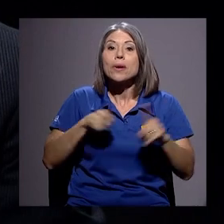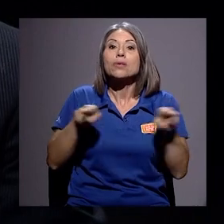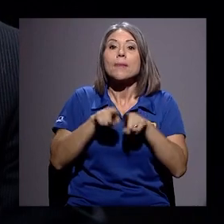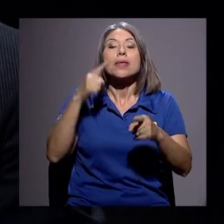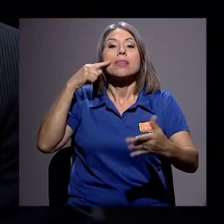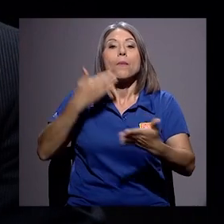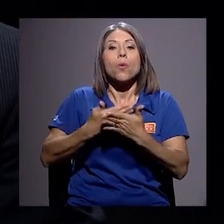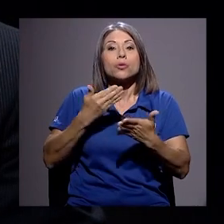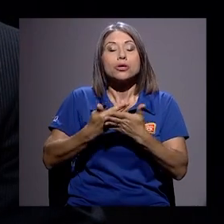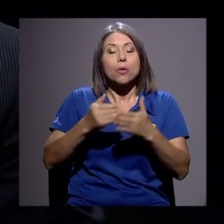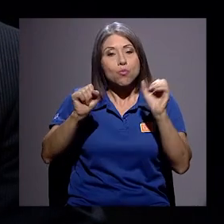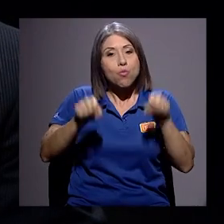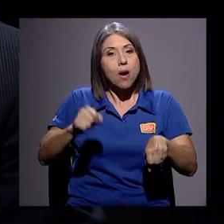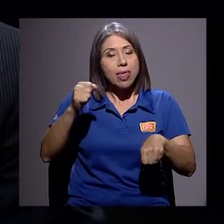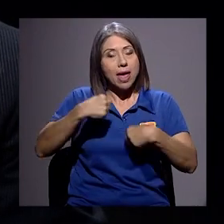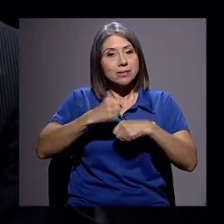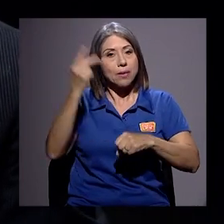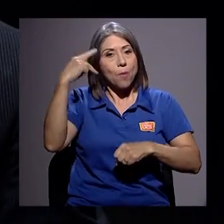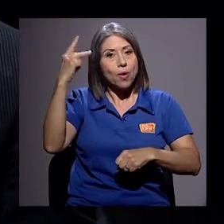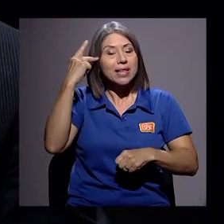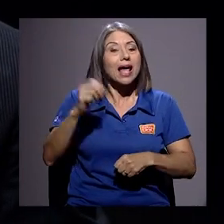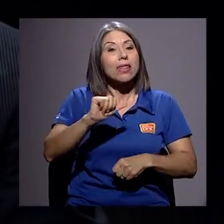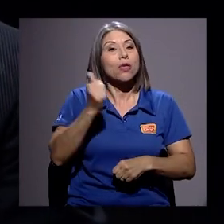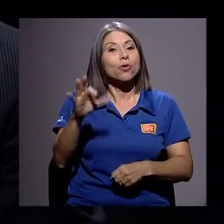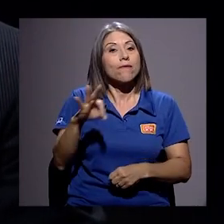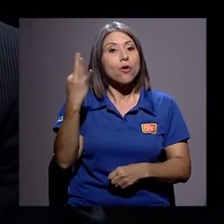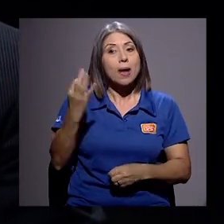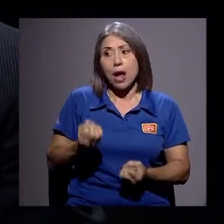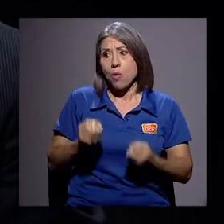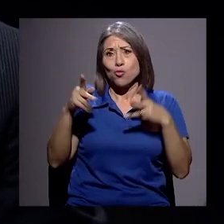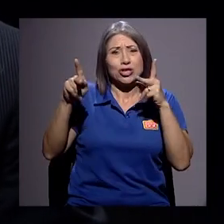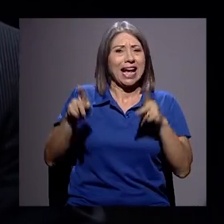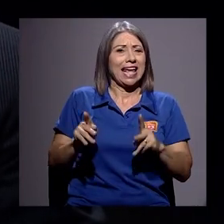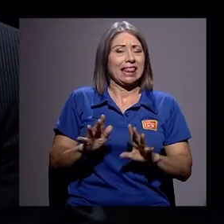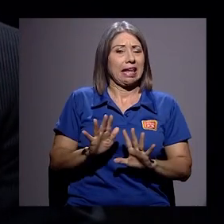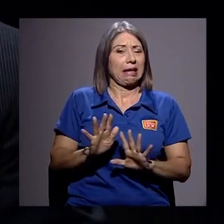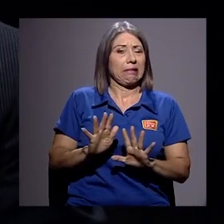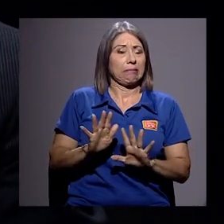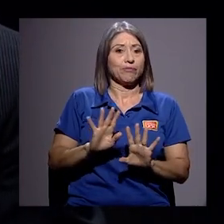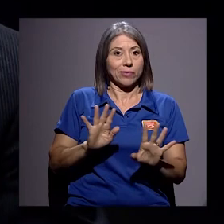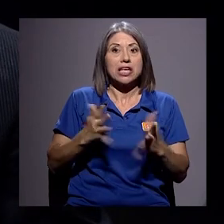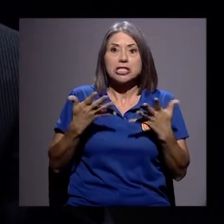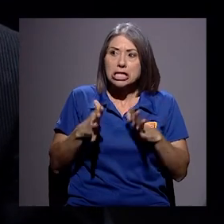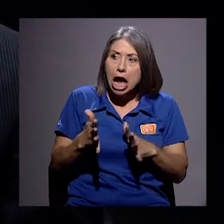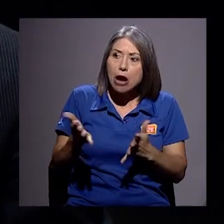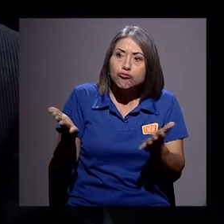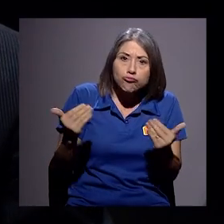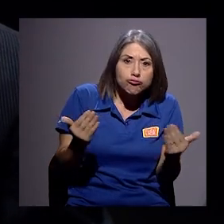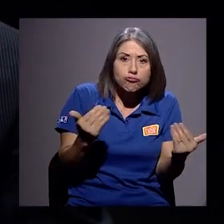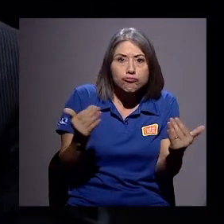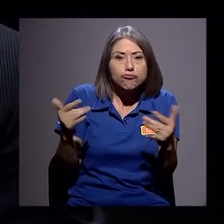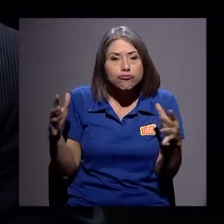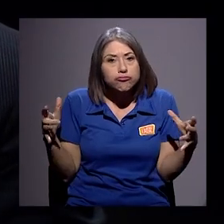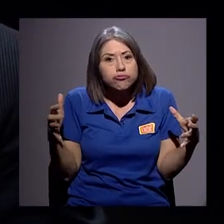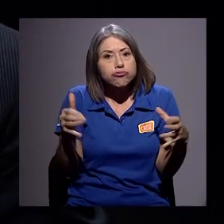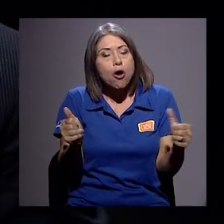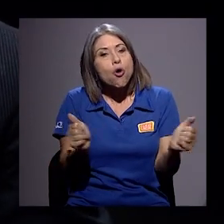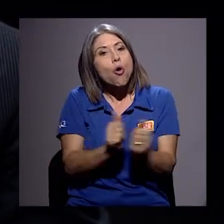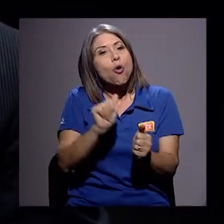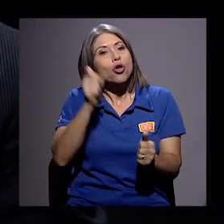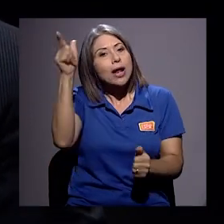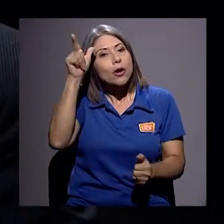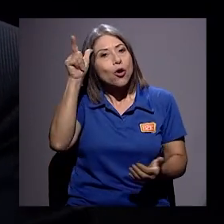que se puede hacer política y otra forma y mucha de la gente que estaba apática incluso dentro de la institución la hemos venido aglutinando con otra lógica